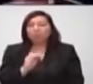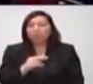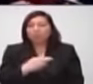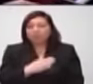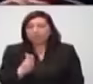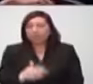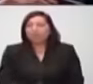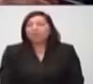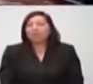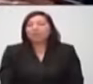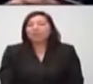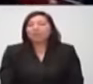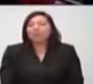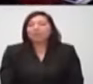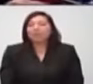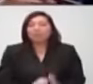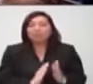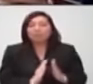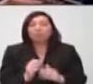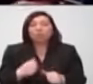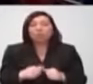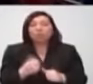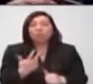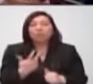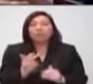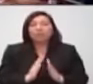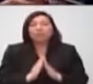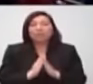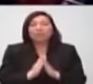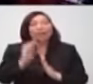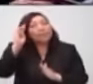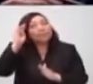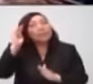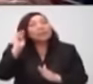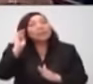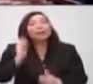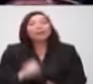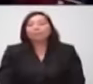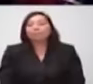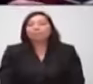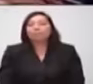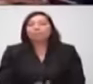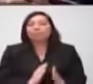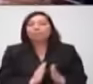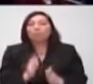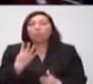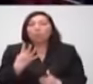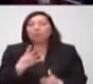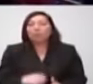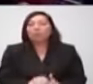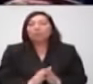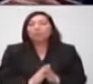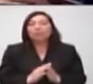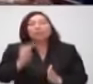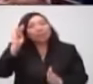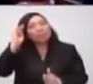98%. Siguiente. El viaducto 3, 193, Santa María, 93%. el viaducto 4, que es en la zona de Santa María